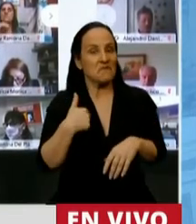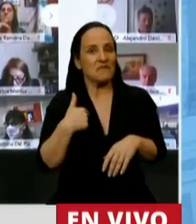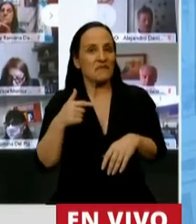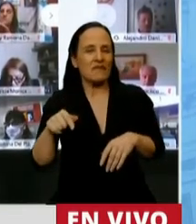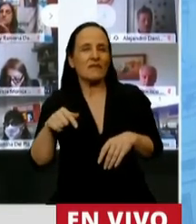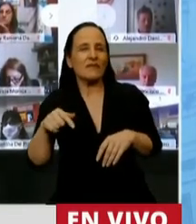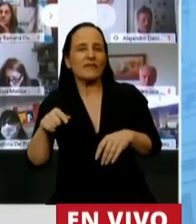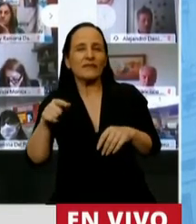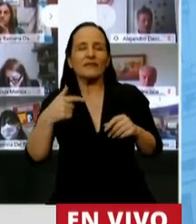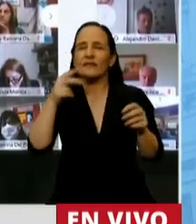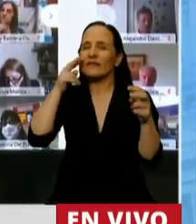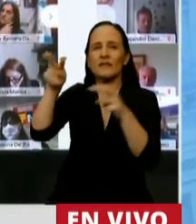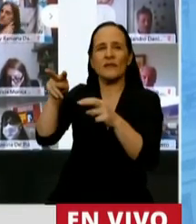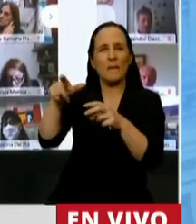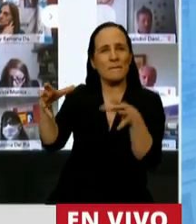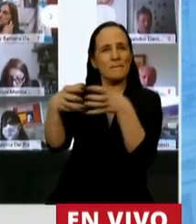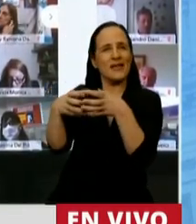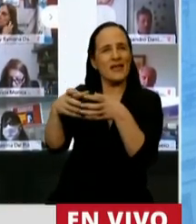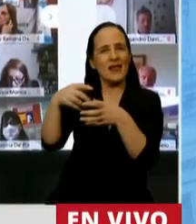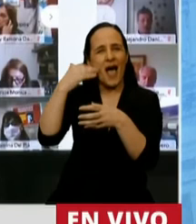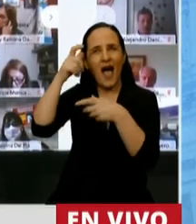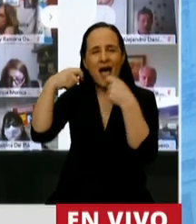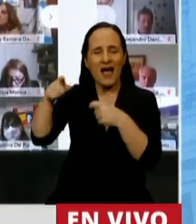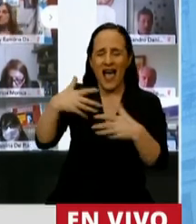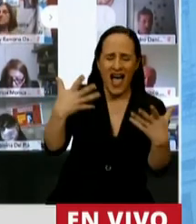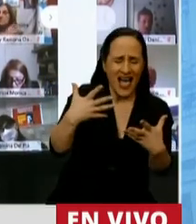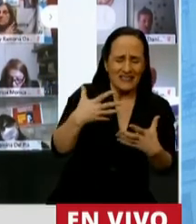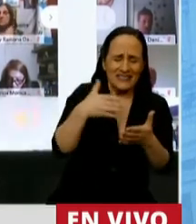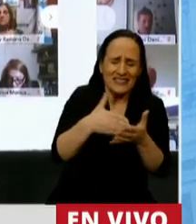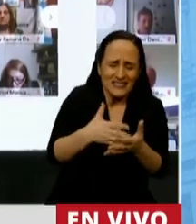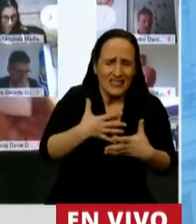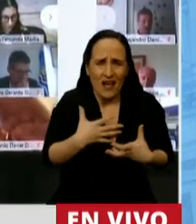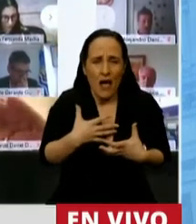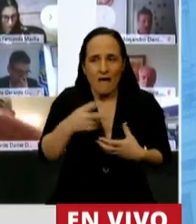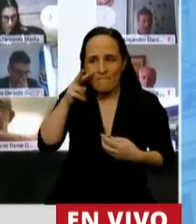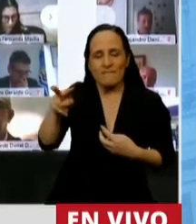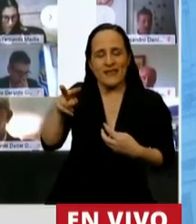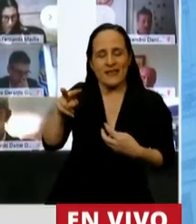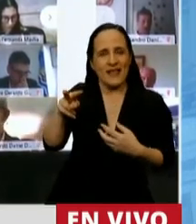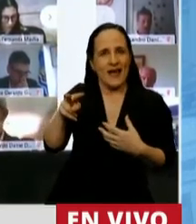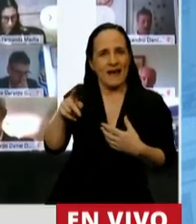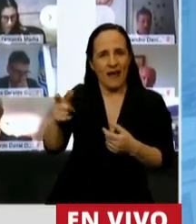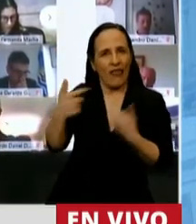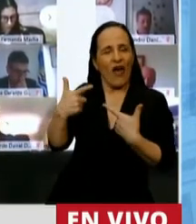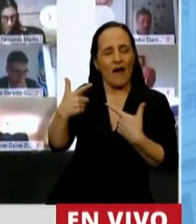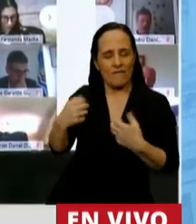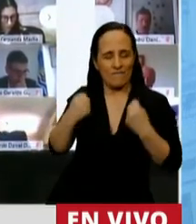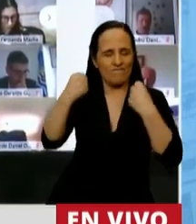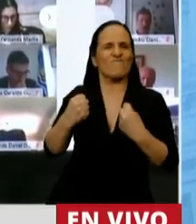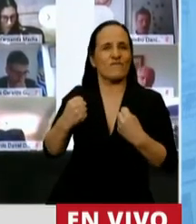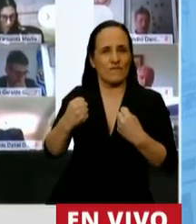miramos cuando creemos que la adversidad nos supera. En ellas vamos a encontrar siempre la fuerza